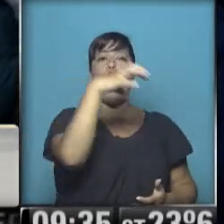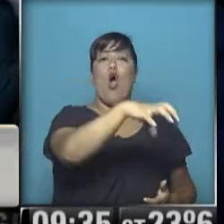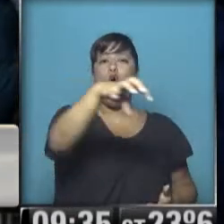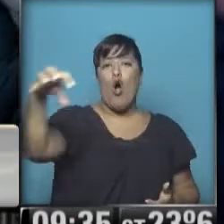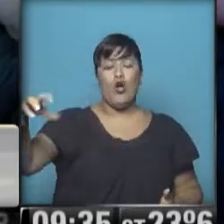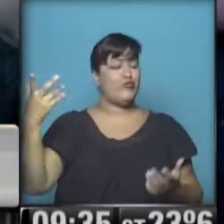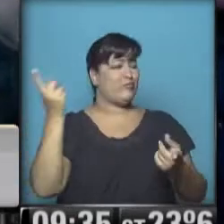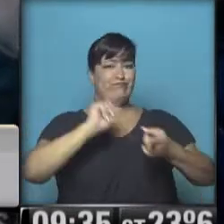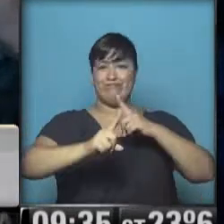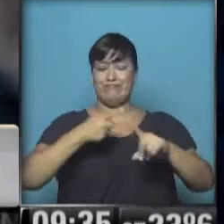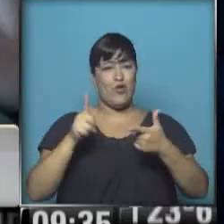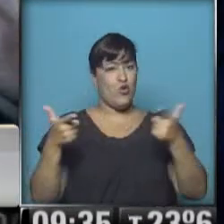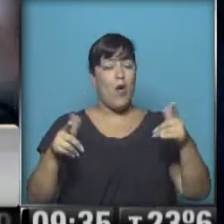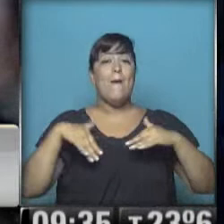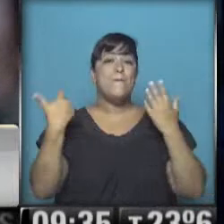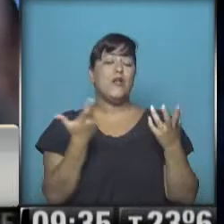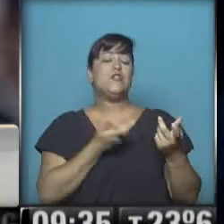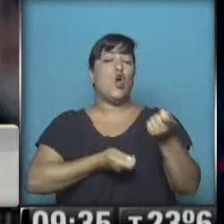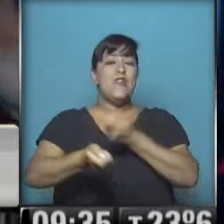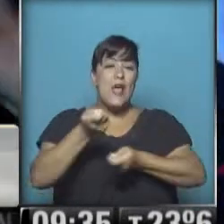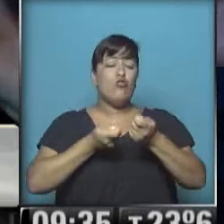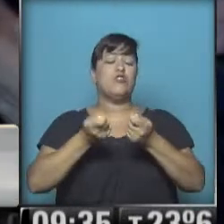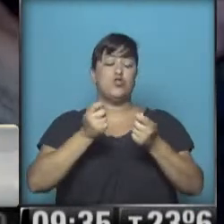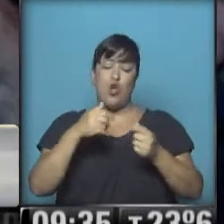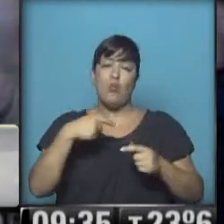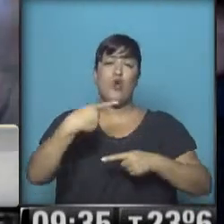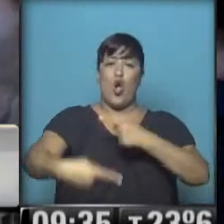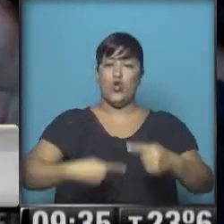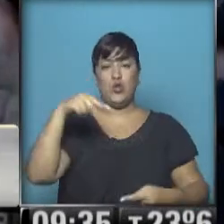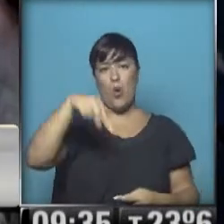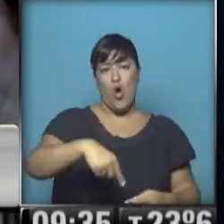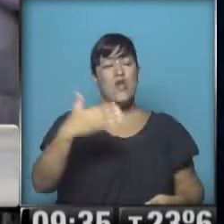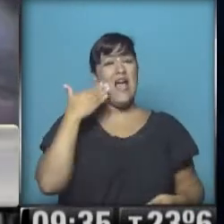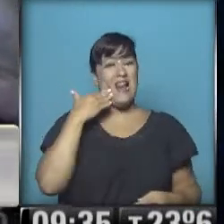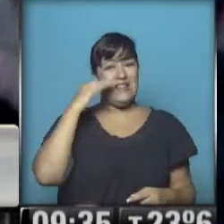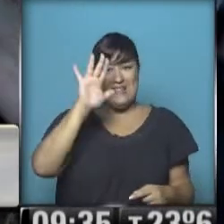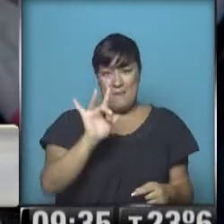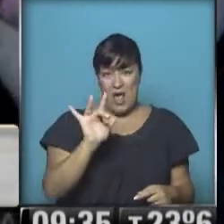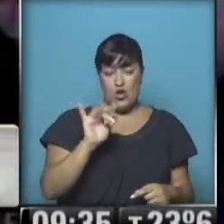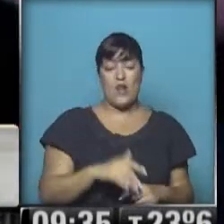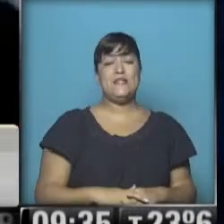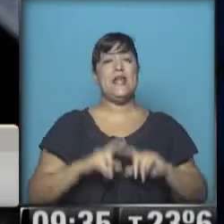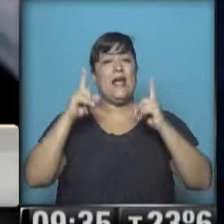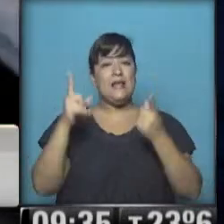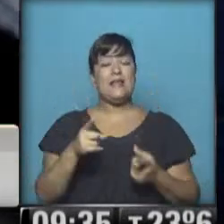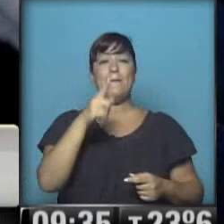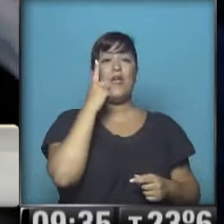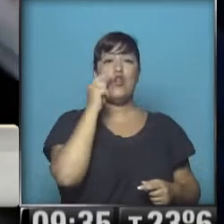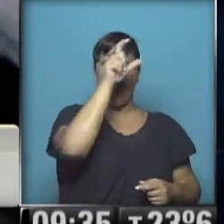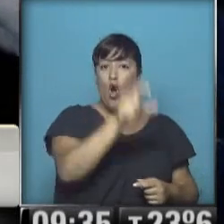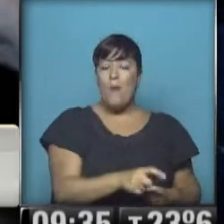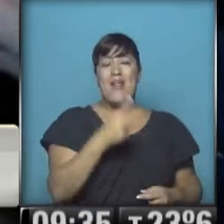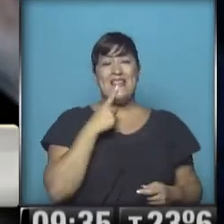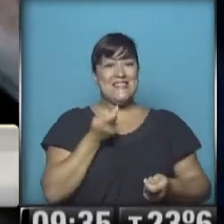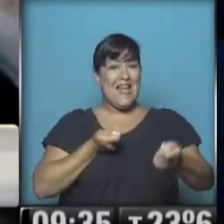acordar por lo tanto la negociación va a continuar a partir de la tarde de hoy miércoles y el sindicalista dijo que las negociaciones